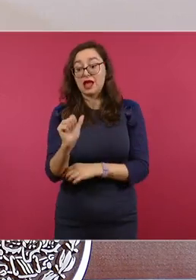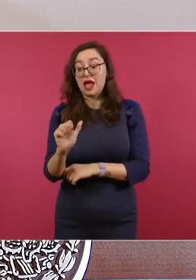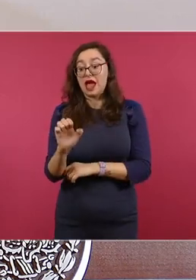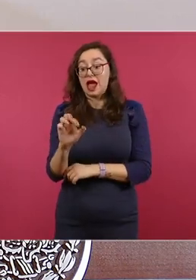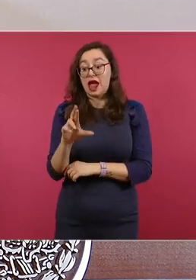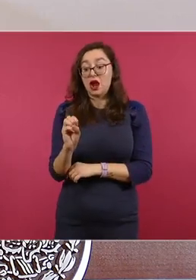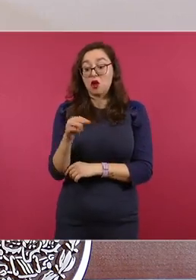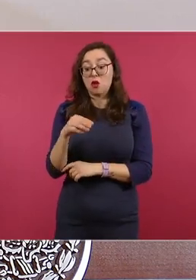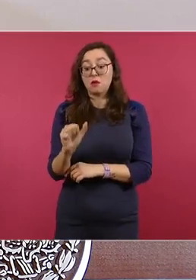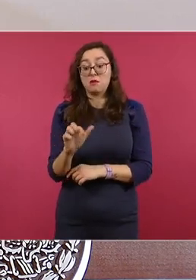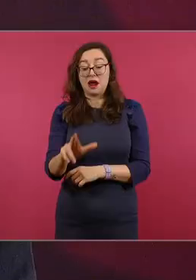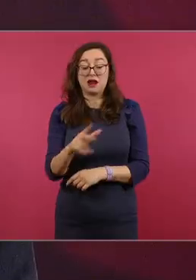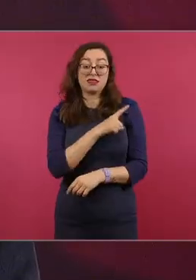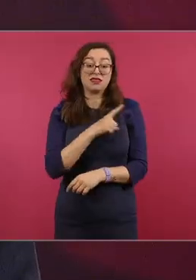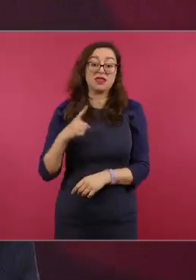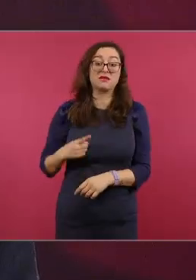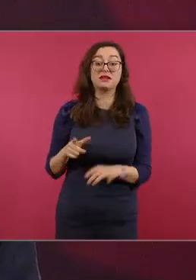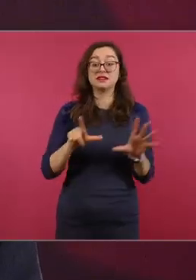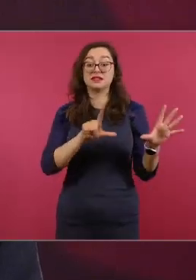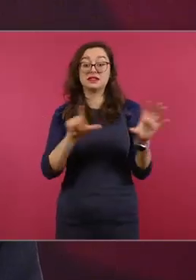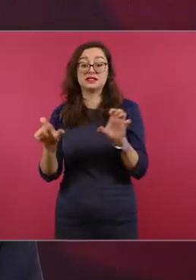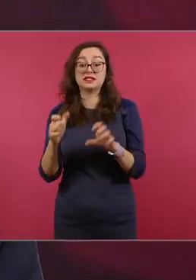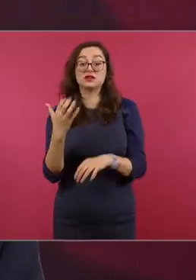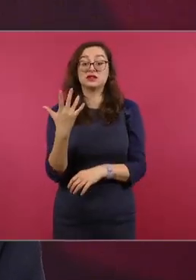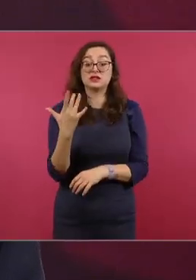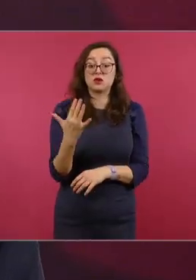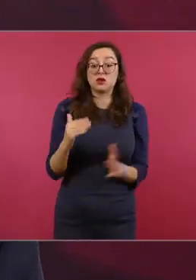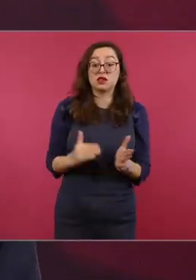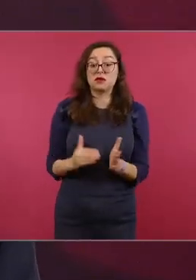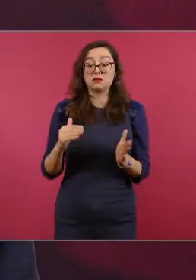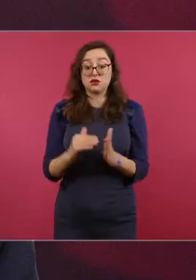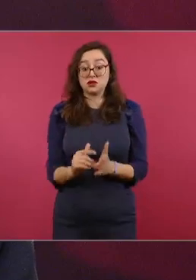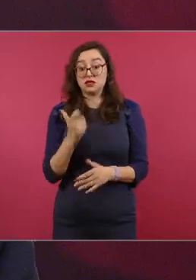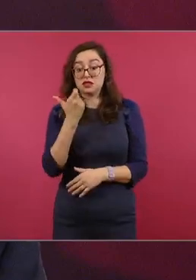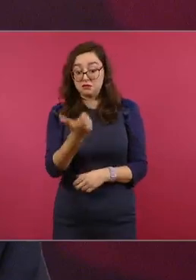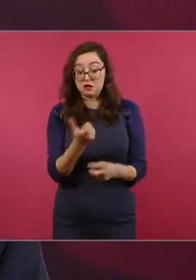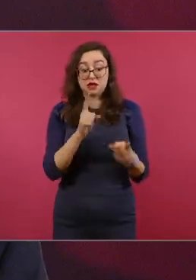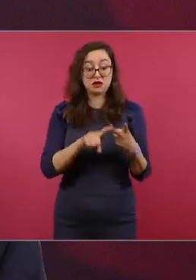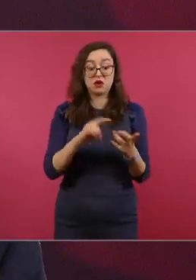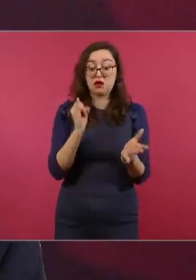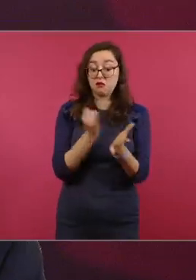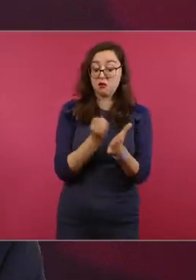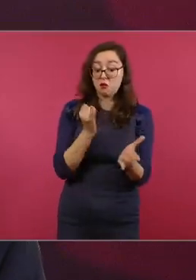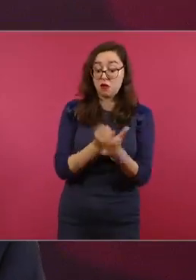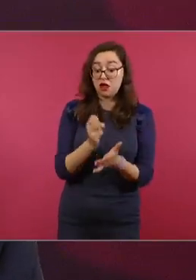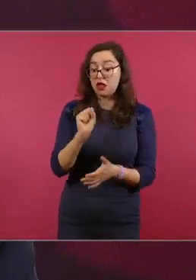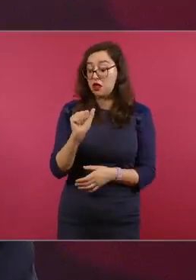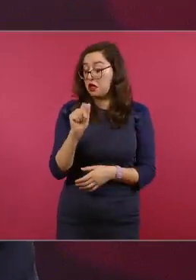debía 750 millones de pesos, le debía a Hacienda, le debía al sindicato, le debía a Infonavit, le